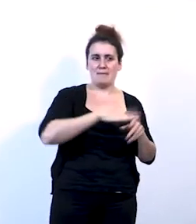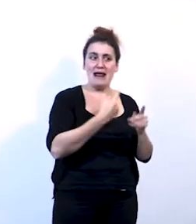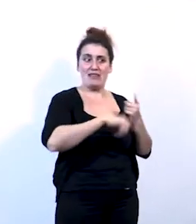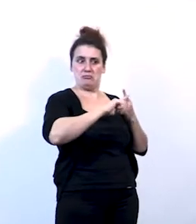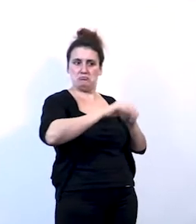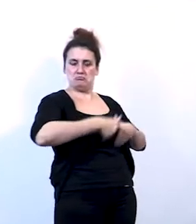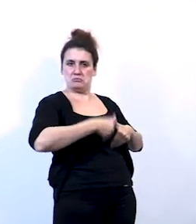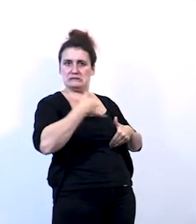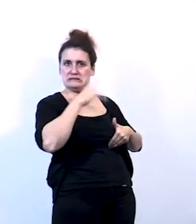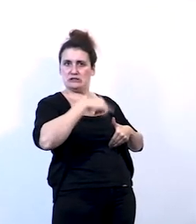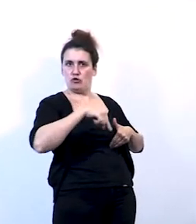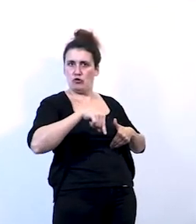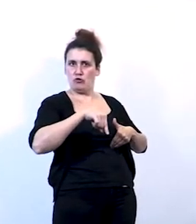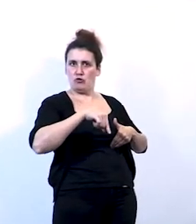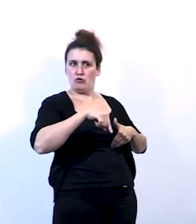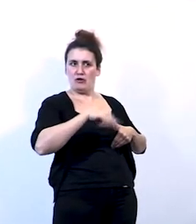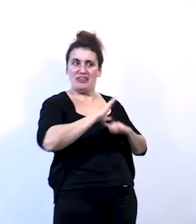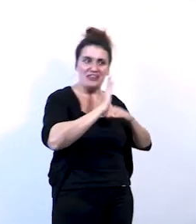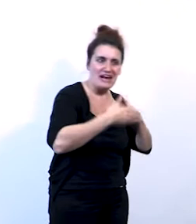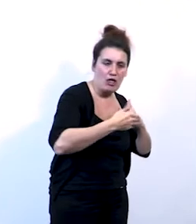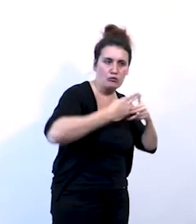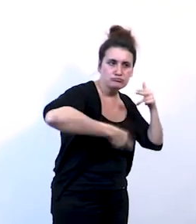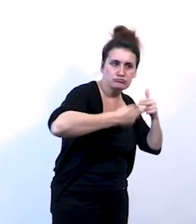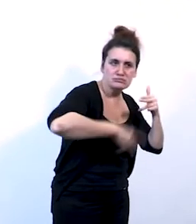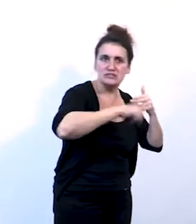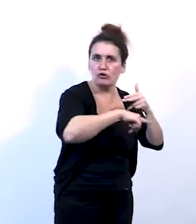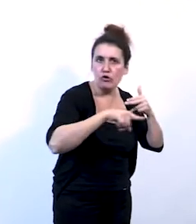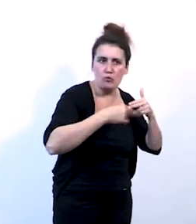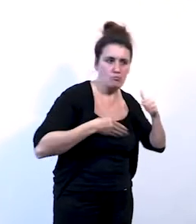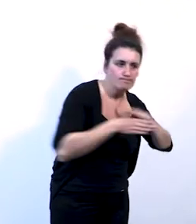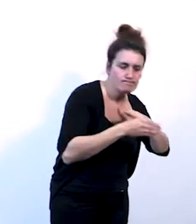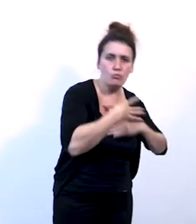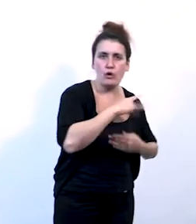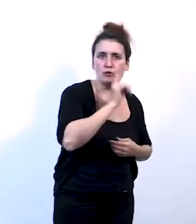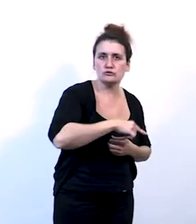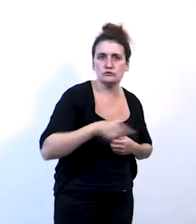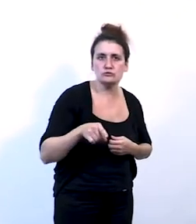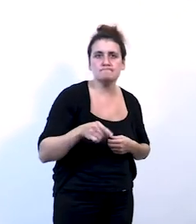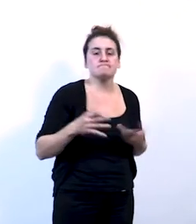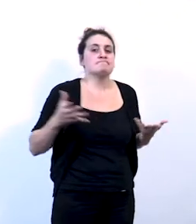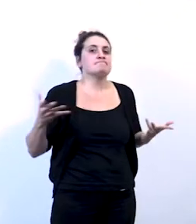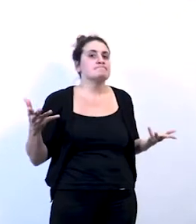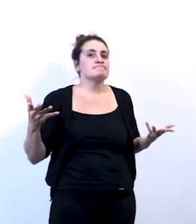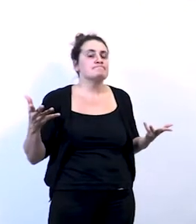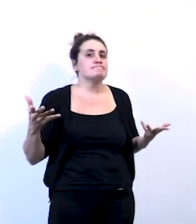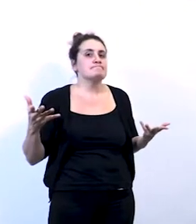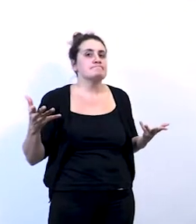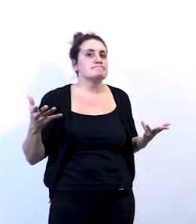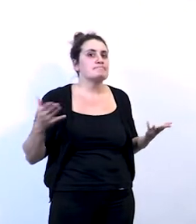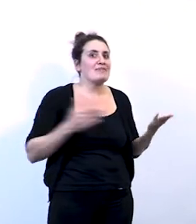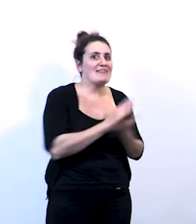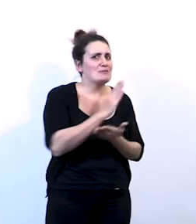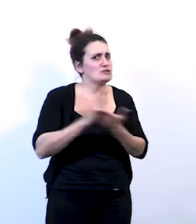no? ¿Están cerrados los puntos de chequeo o abiertos? ¿Puedo pasar o no? Entonces, es una